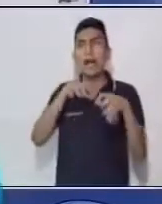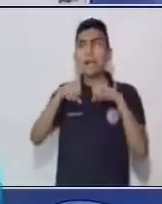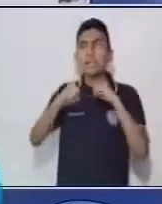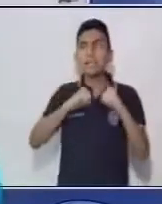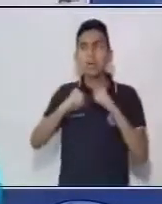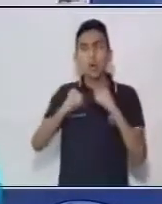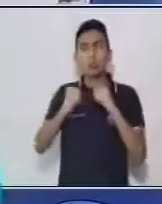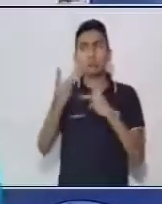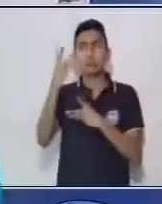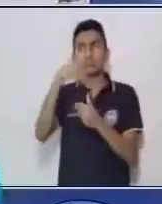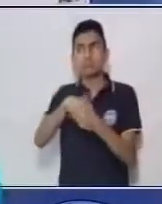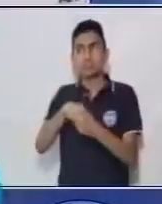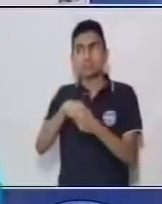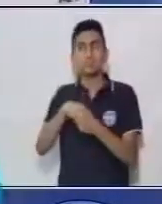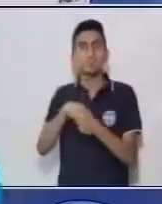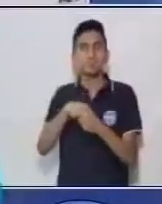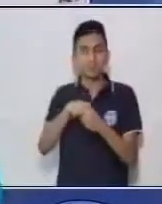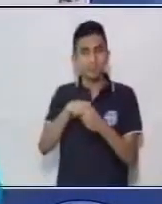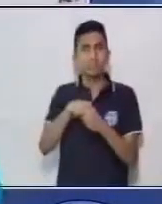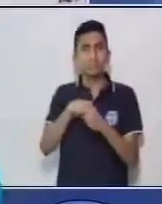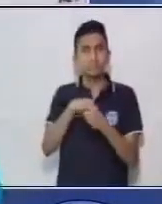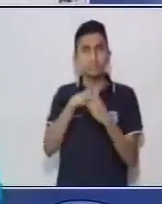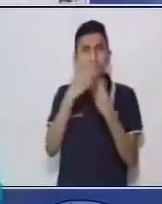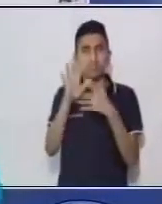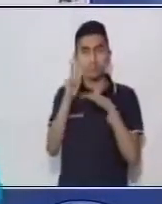Muy bien, despertó.